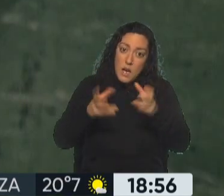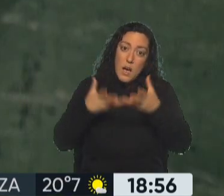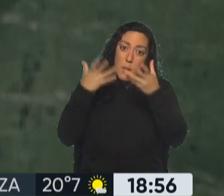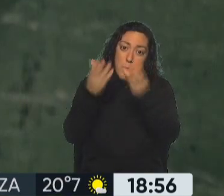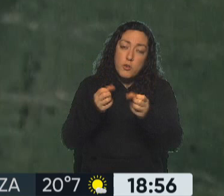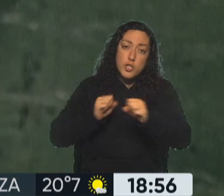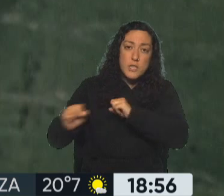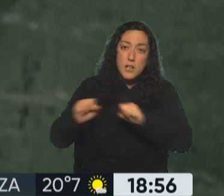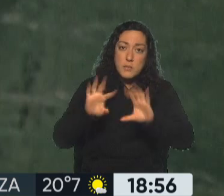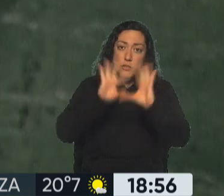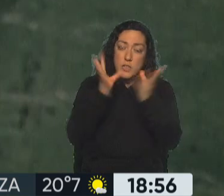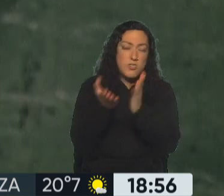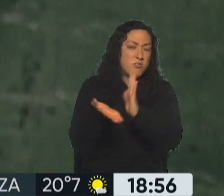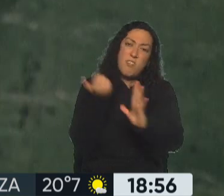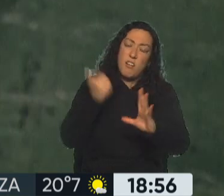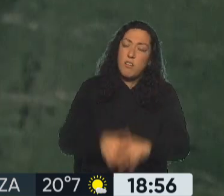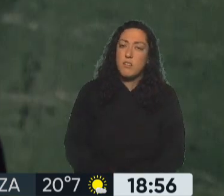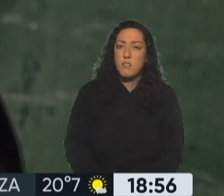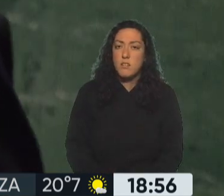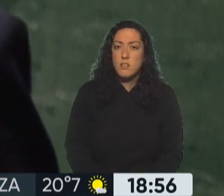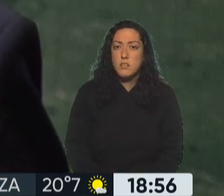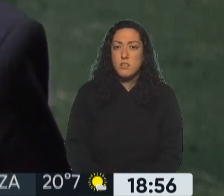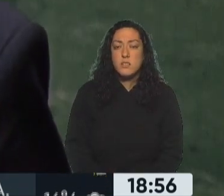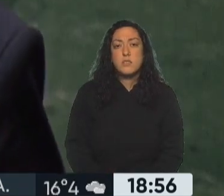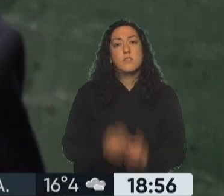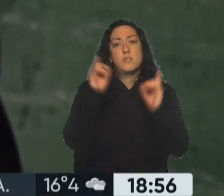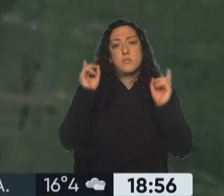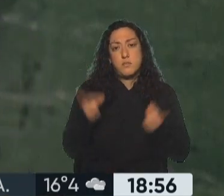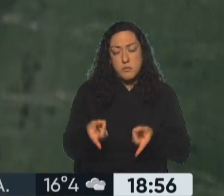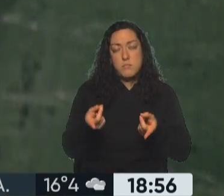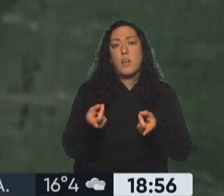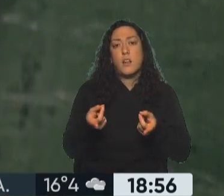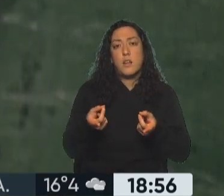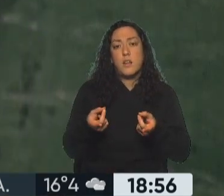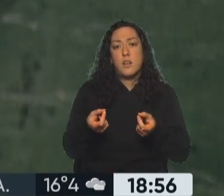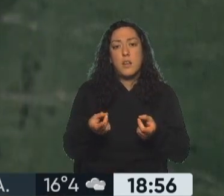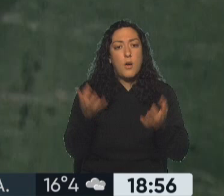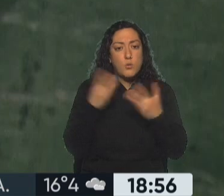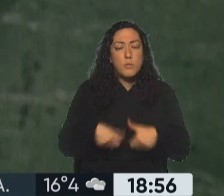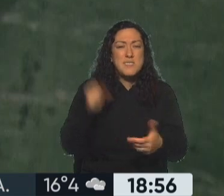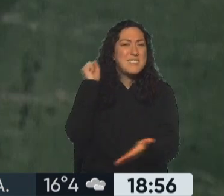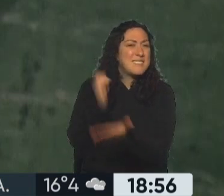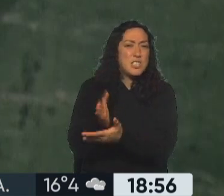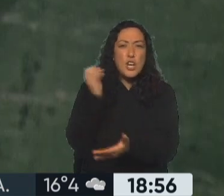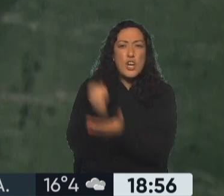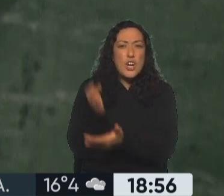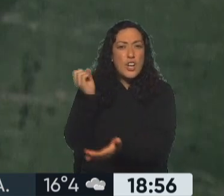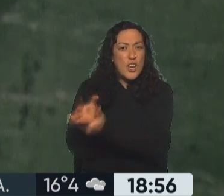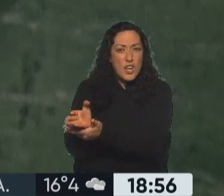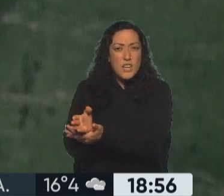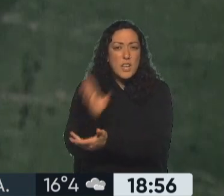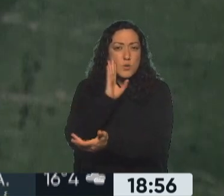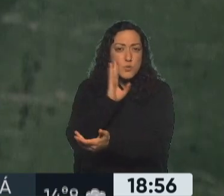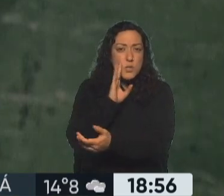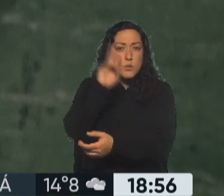al terrorismo internacional. Del mismo modo, deben cesar de inmediato las sanciones impuestas por los Estados